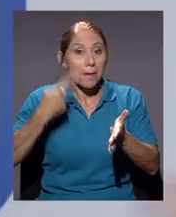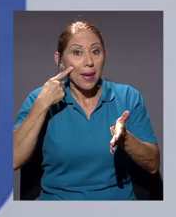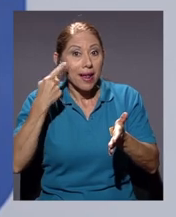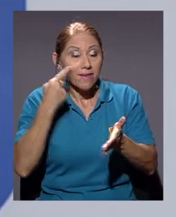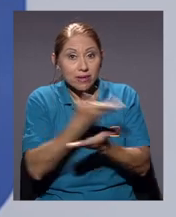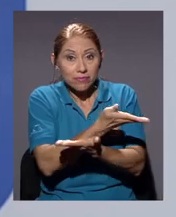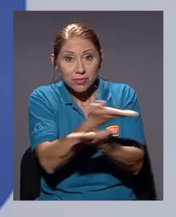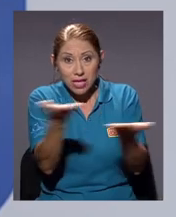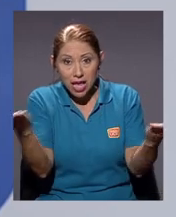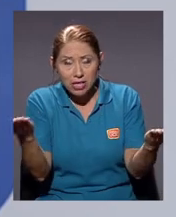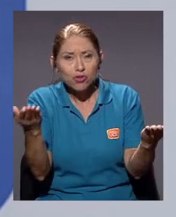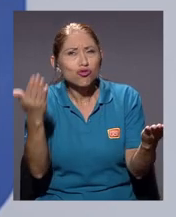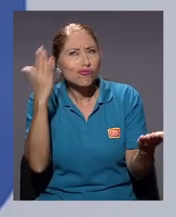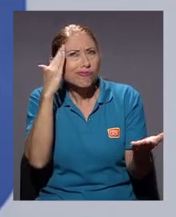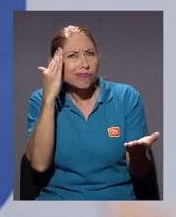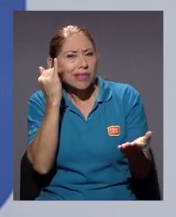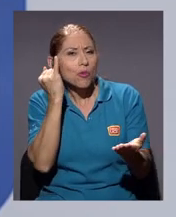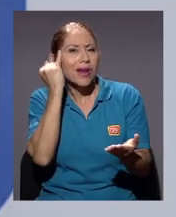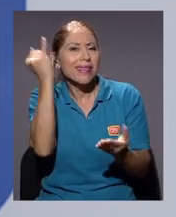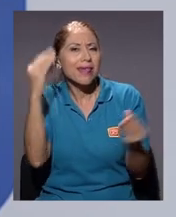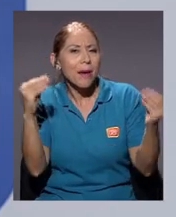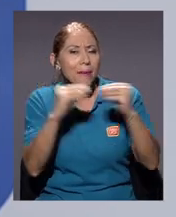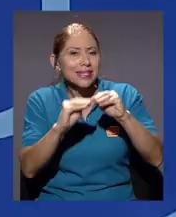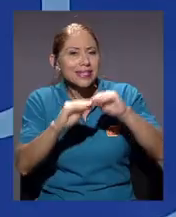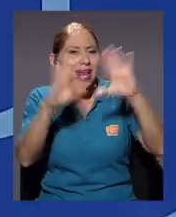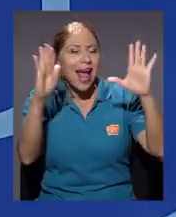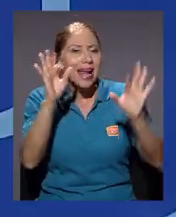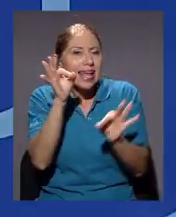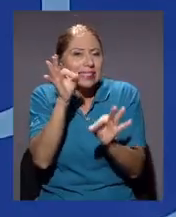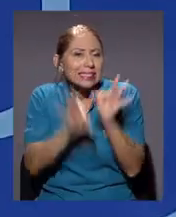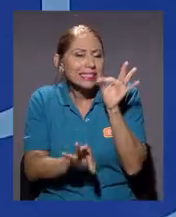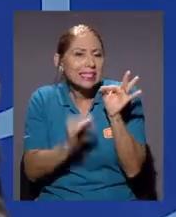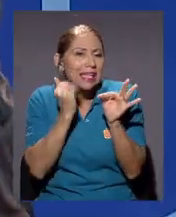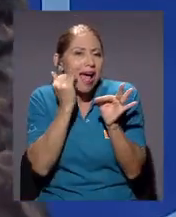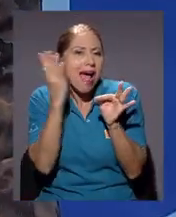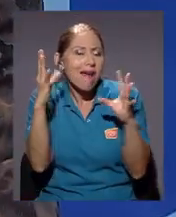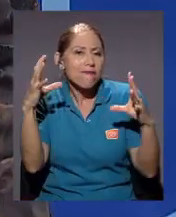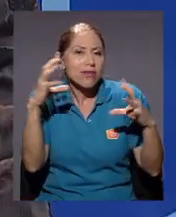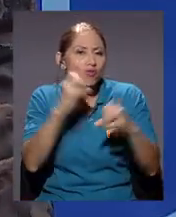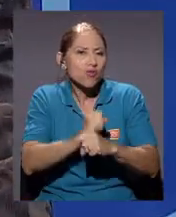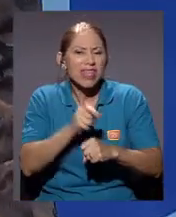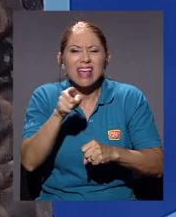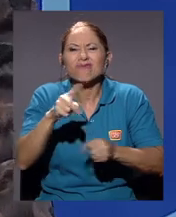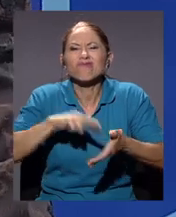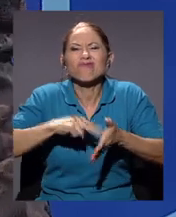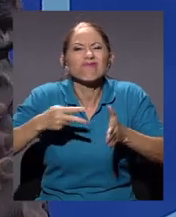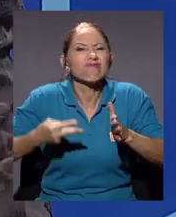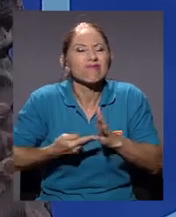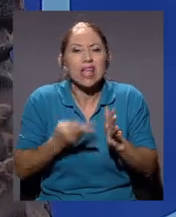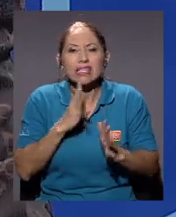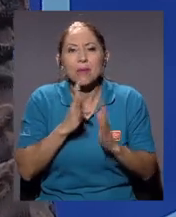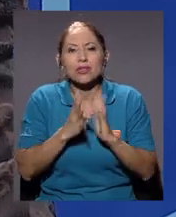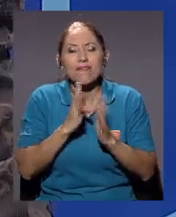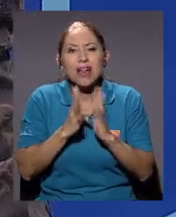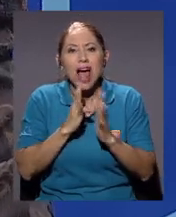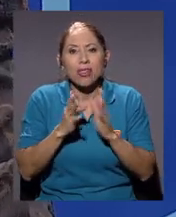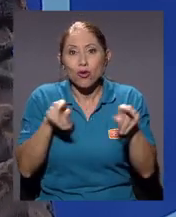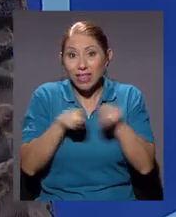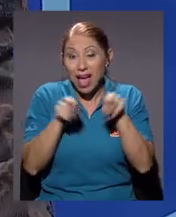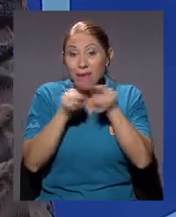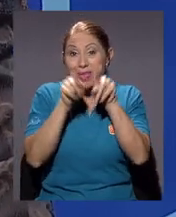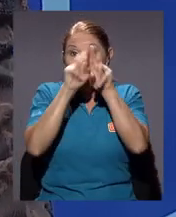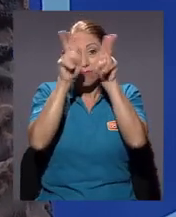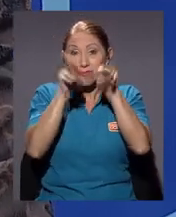a nuestro público le damos una idea un poco más clara más sencilla más resumida de qué es todo esto que estamos hablando inclusive en